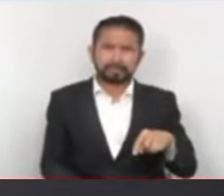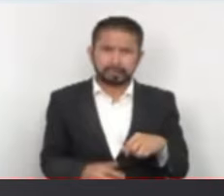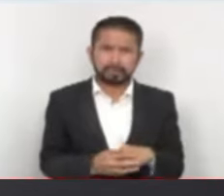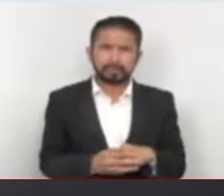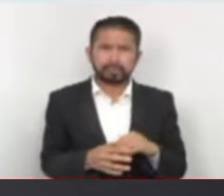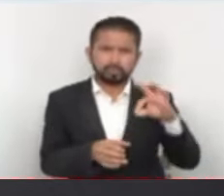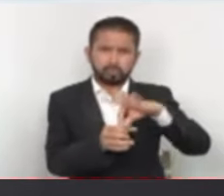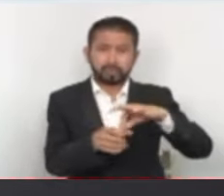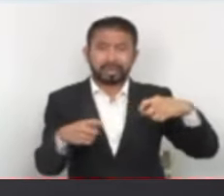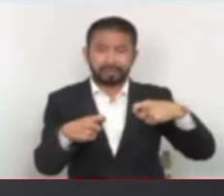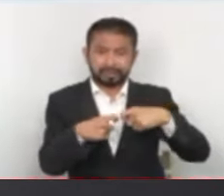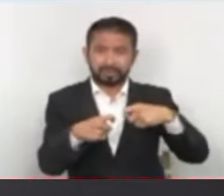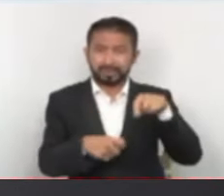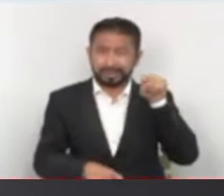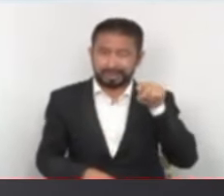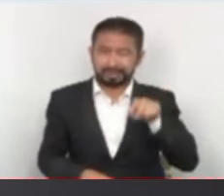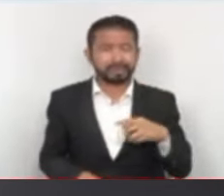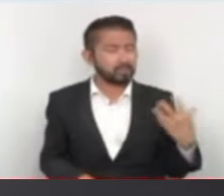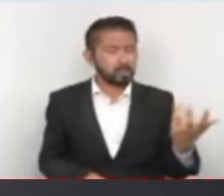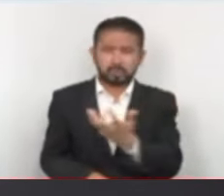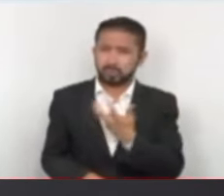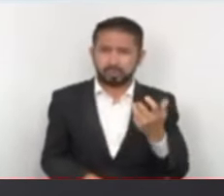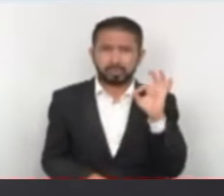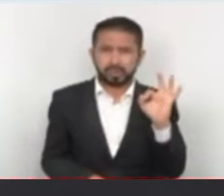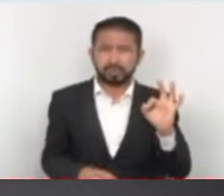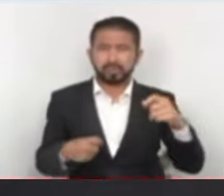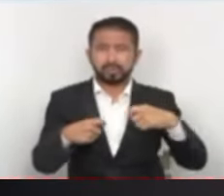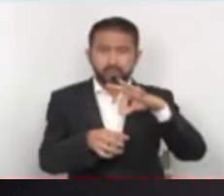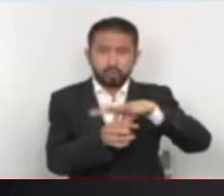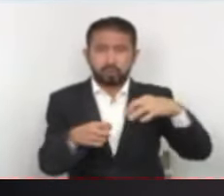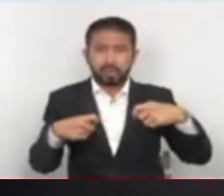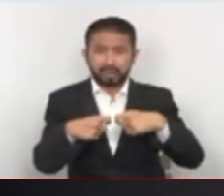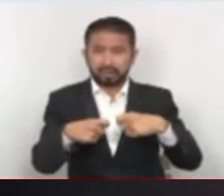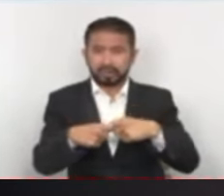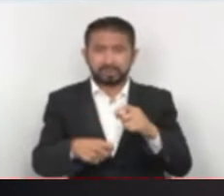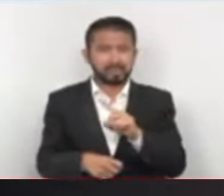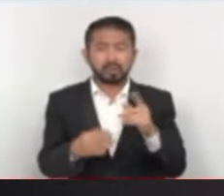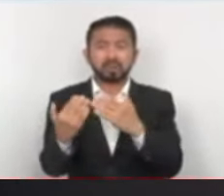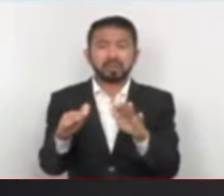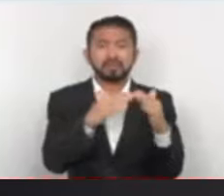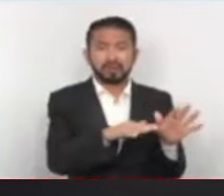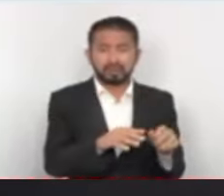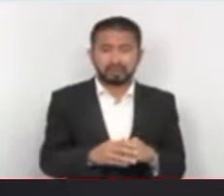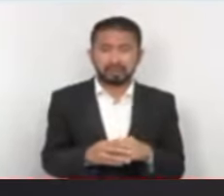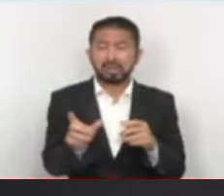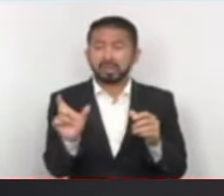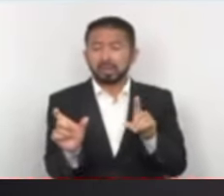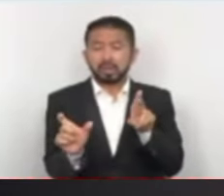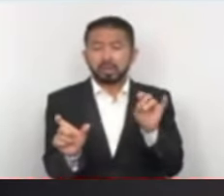a la votación electrónica para todos. Y no hacer esa diferencia de que los que tienen